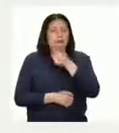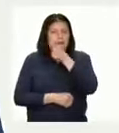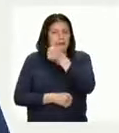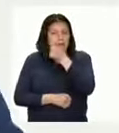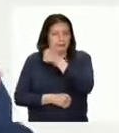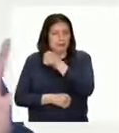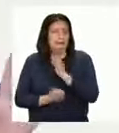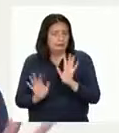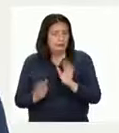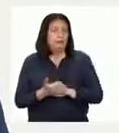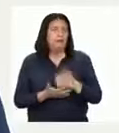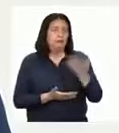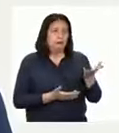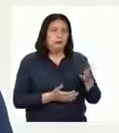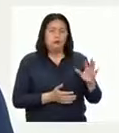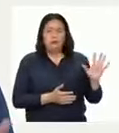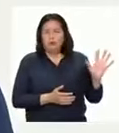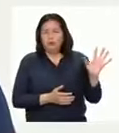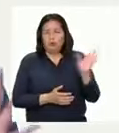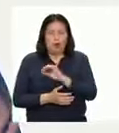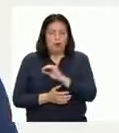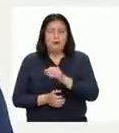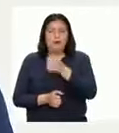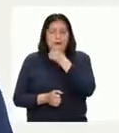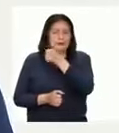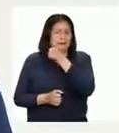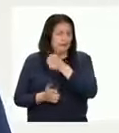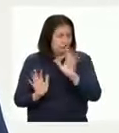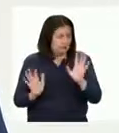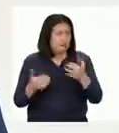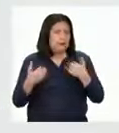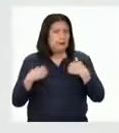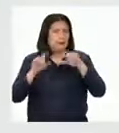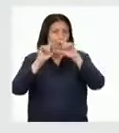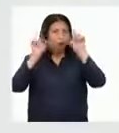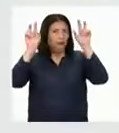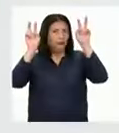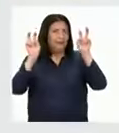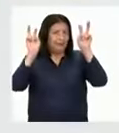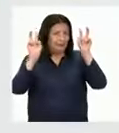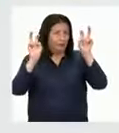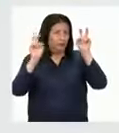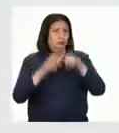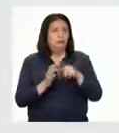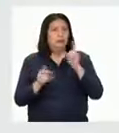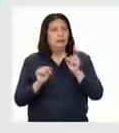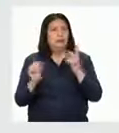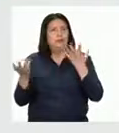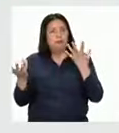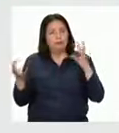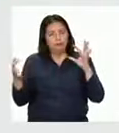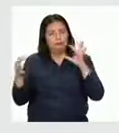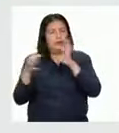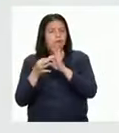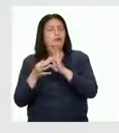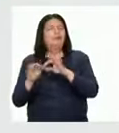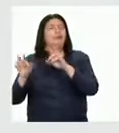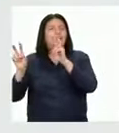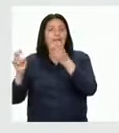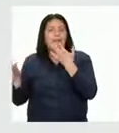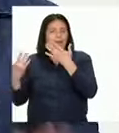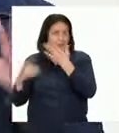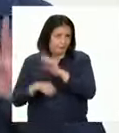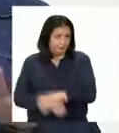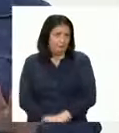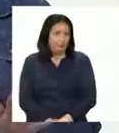entrevista. Todas las entrevistas tienen además un título, que debe estar relacionado con el tema que se va a